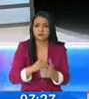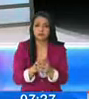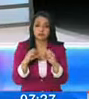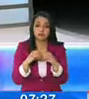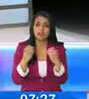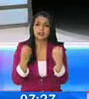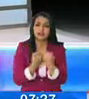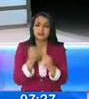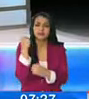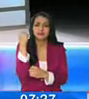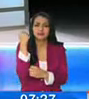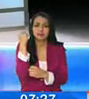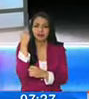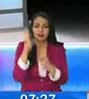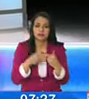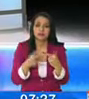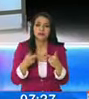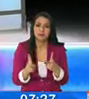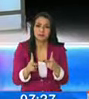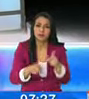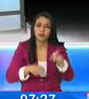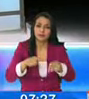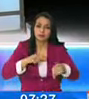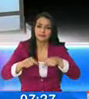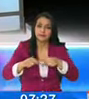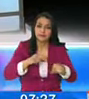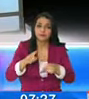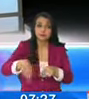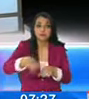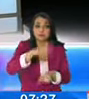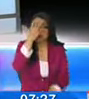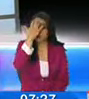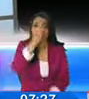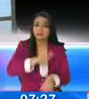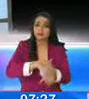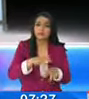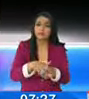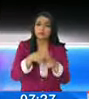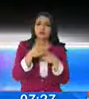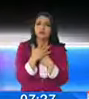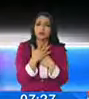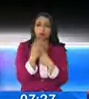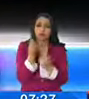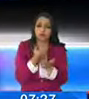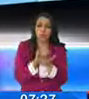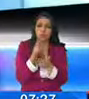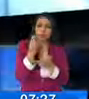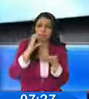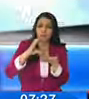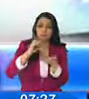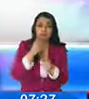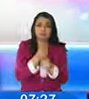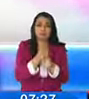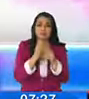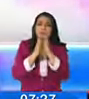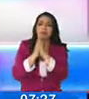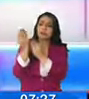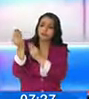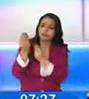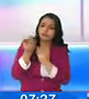organizaciones sindicales y también entre los empleadores. Existe una preocupación sobre la situación financiera, por lo que pidieron un informe, una